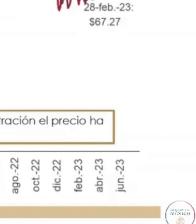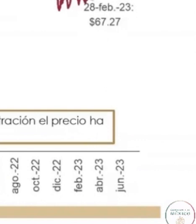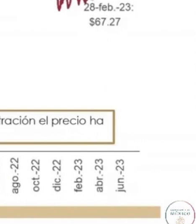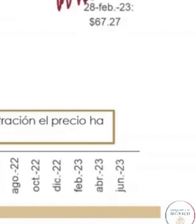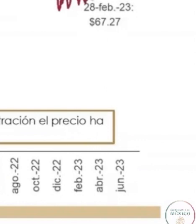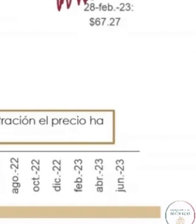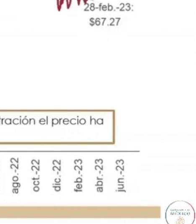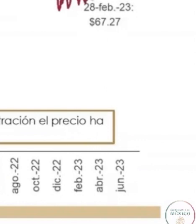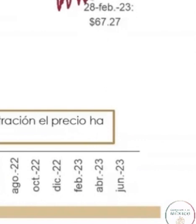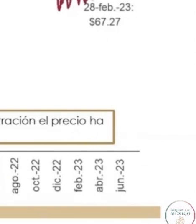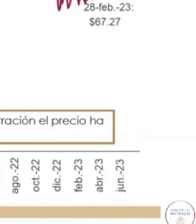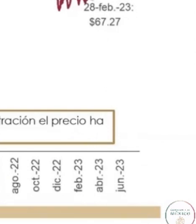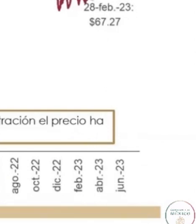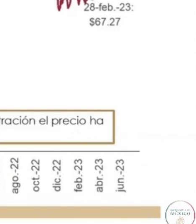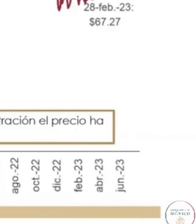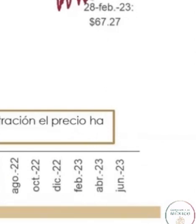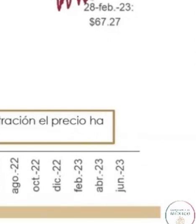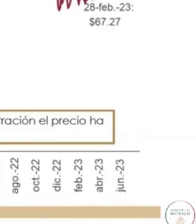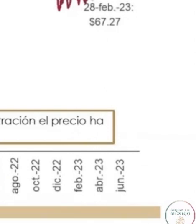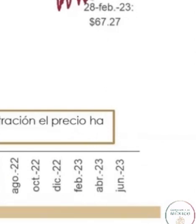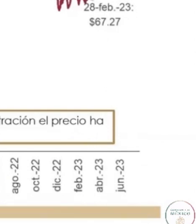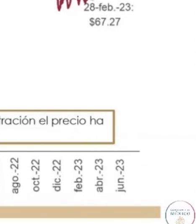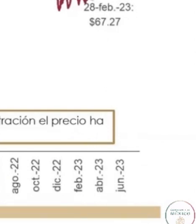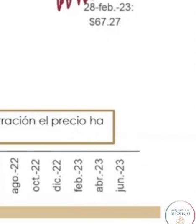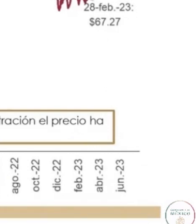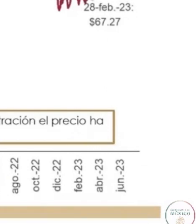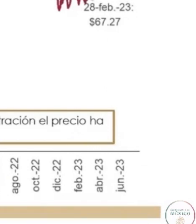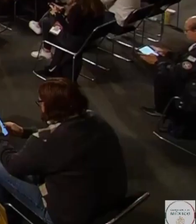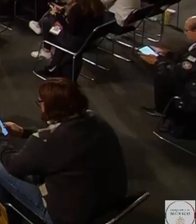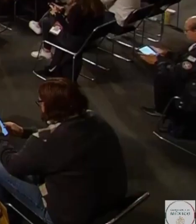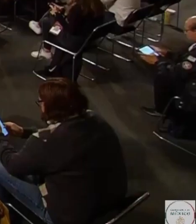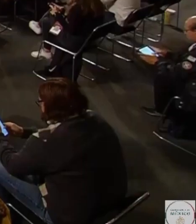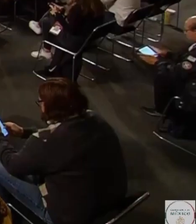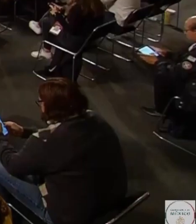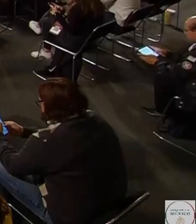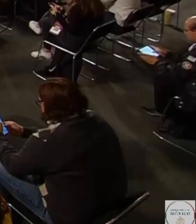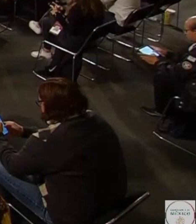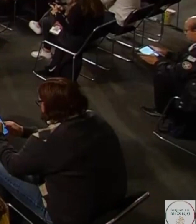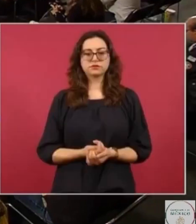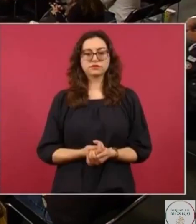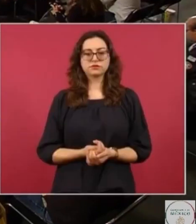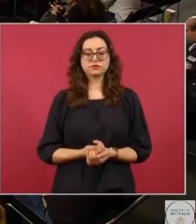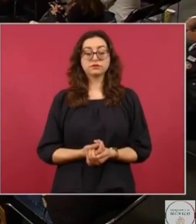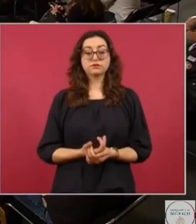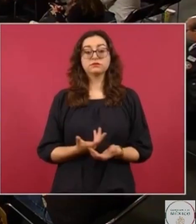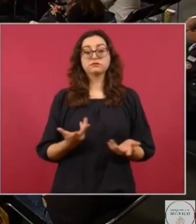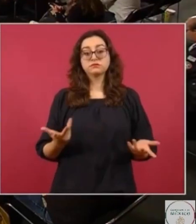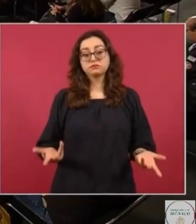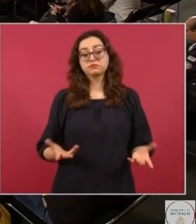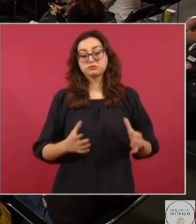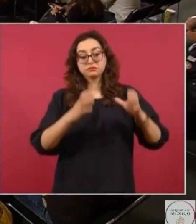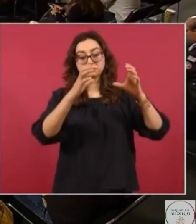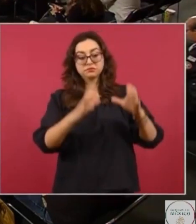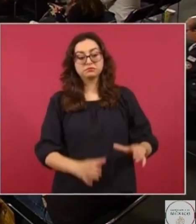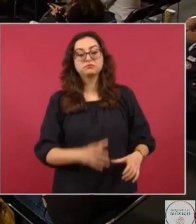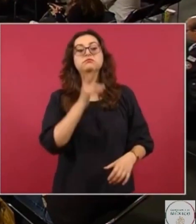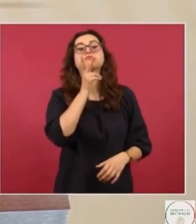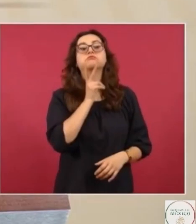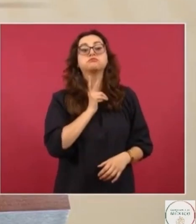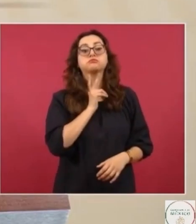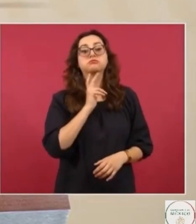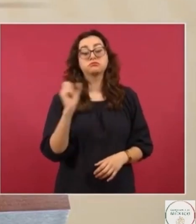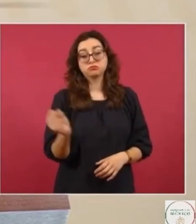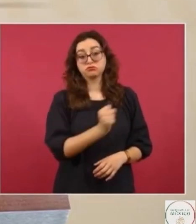Nos ayudó eso a controlar los precios de los combustibles, porque hubo